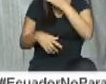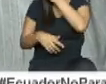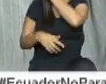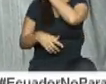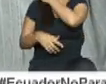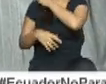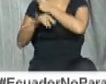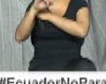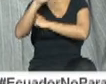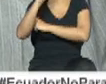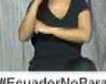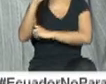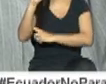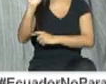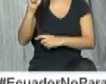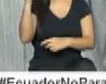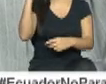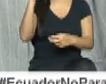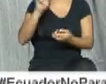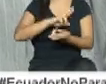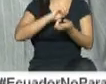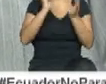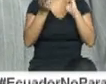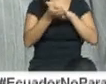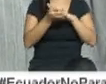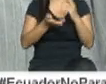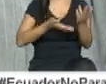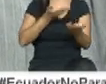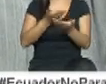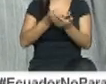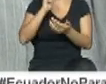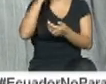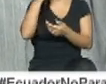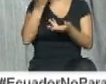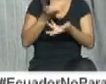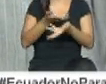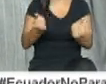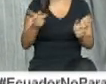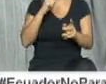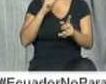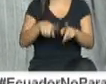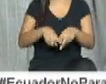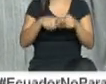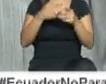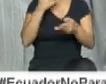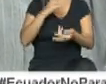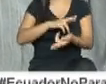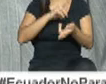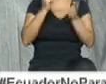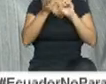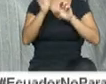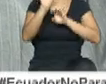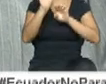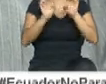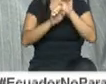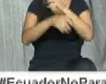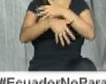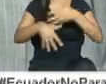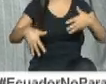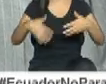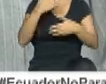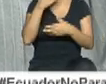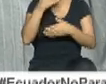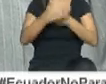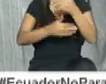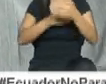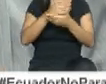el ISBA requiere reformas. Uh-huh. Y lo que ha propuesto el gobierno no es en ningún caso una reforma estructural, es simplemente